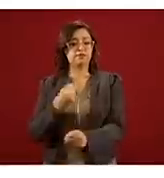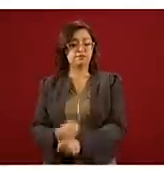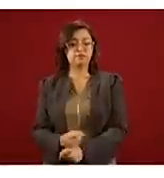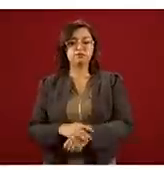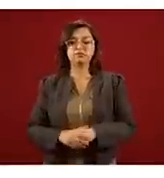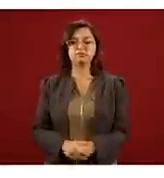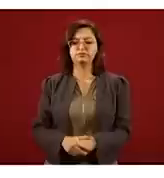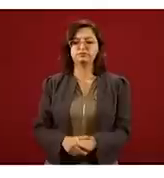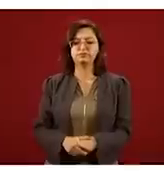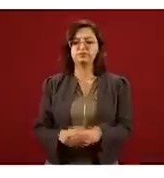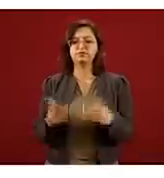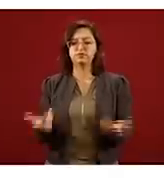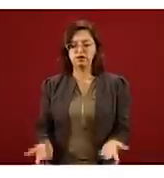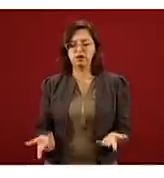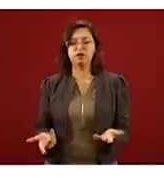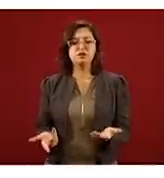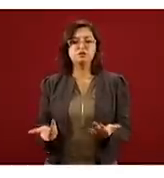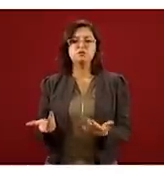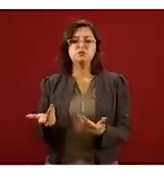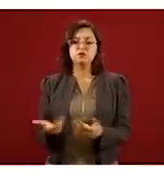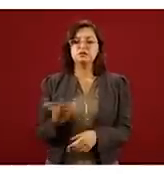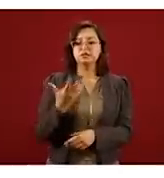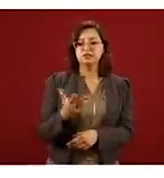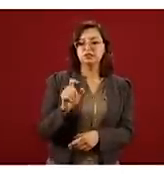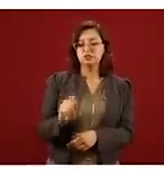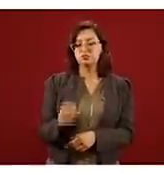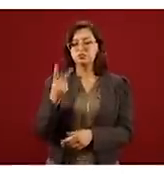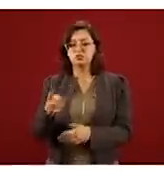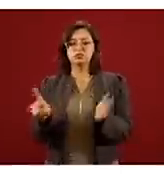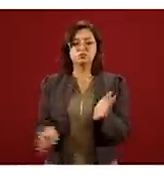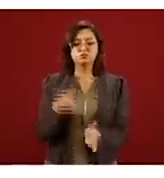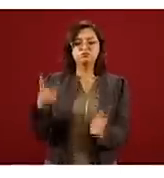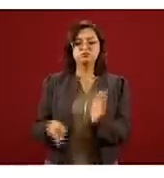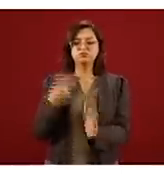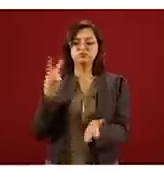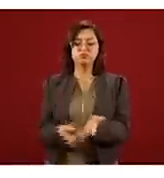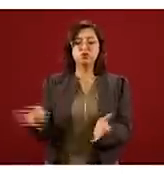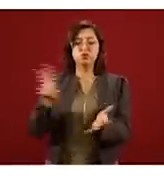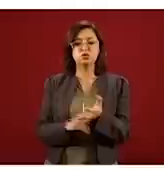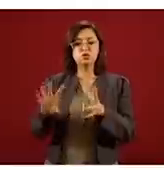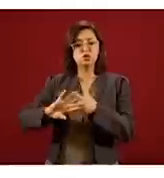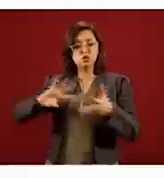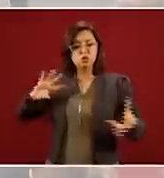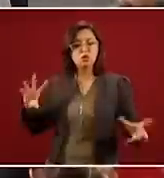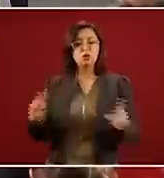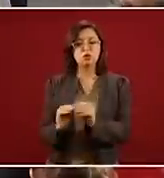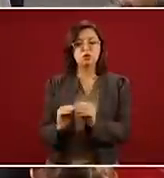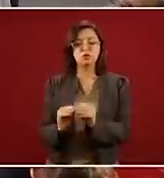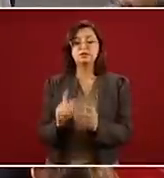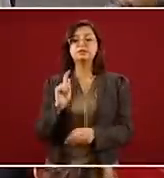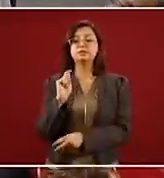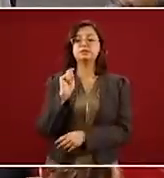Se alcanzó una sobresuscripción de 5.2 veces el monto total emitido. Es decir, hay una